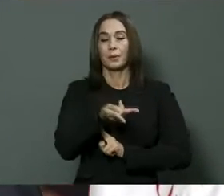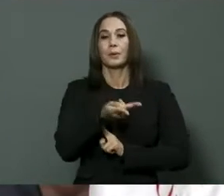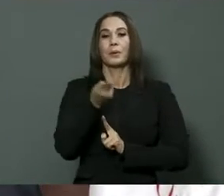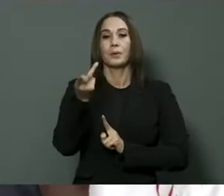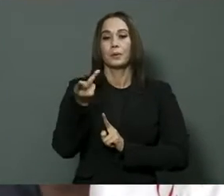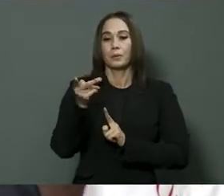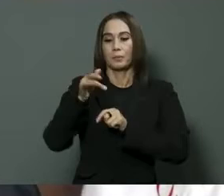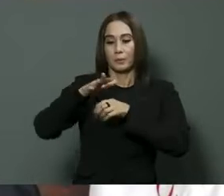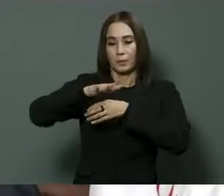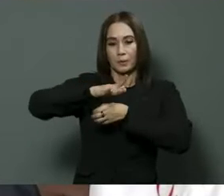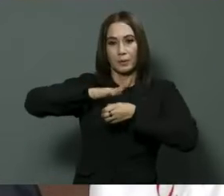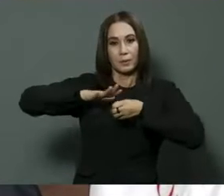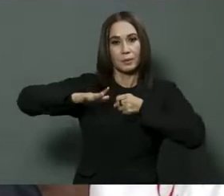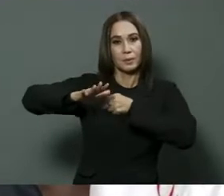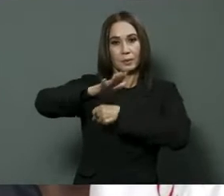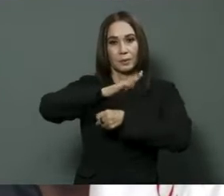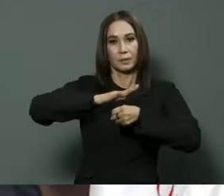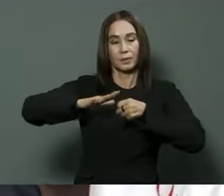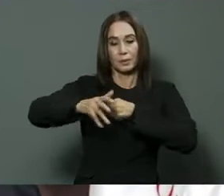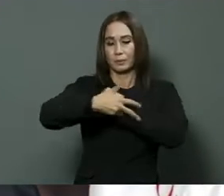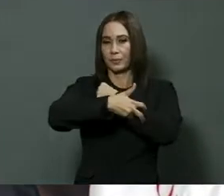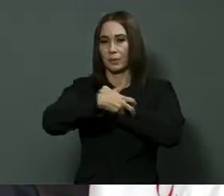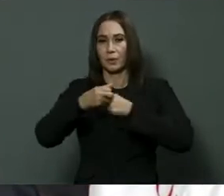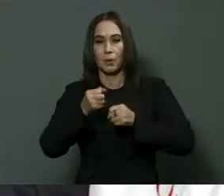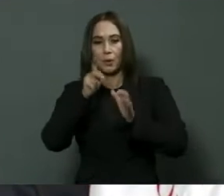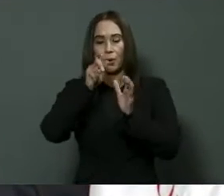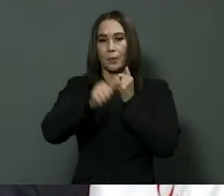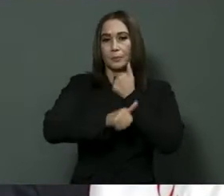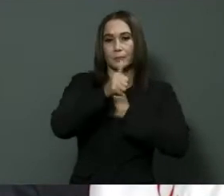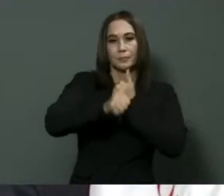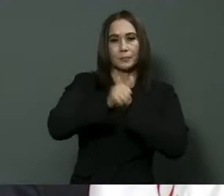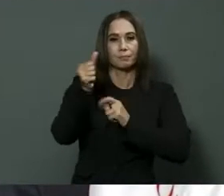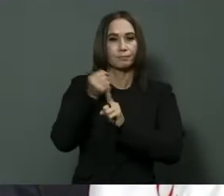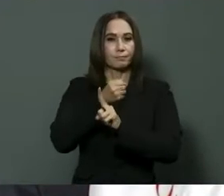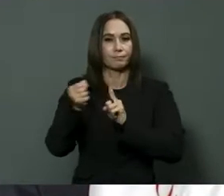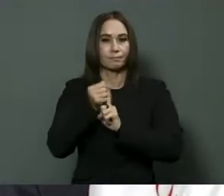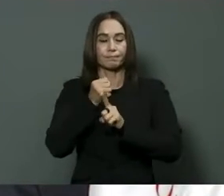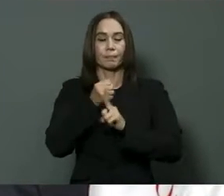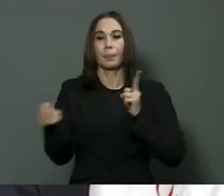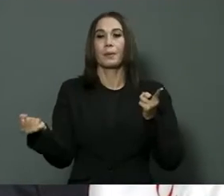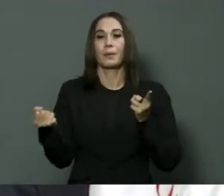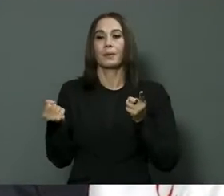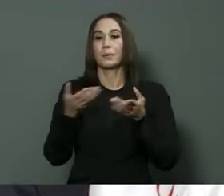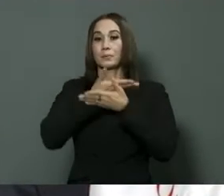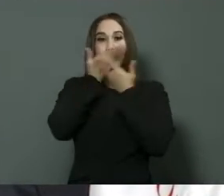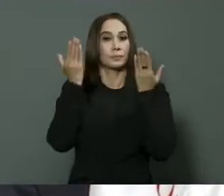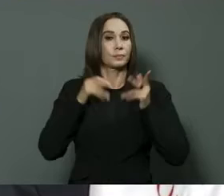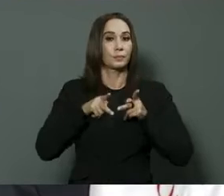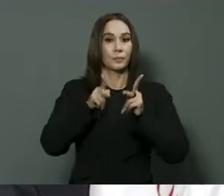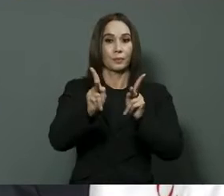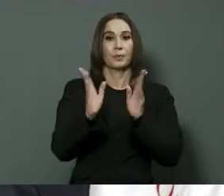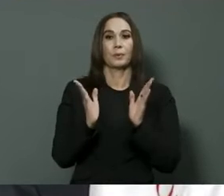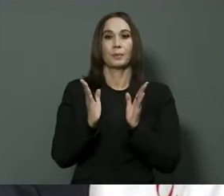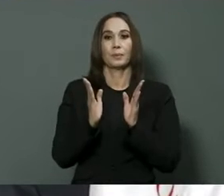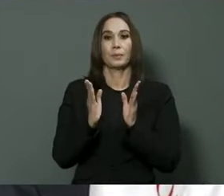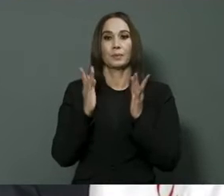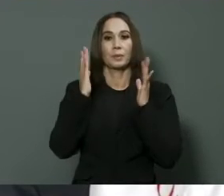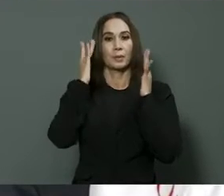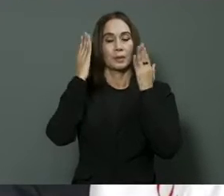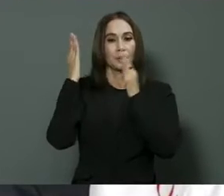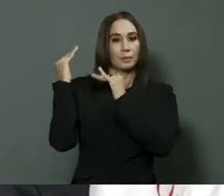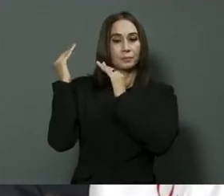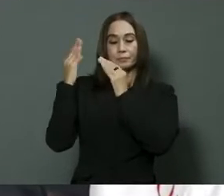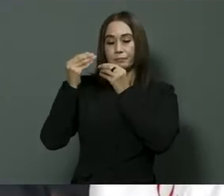han sido contaminadas por el flagelo de la delincuencia, la violencia, la falta de oportunidades y la